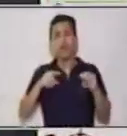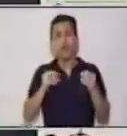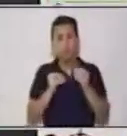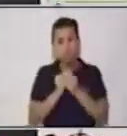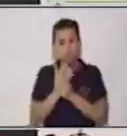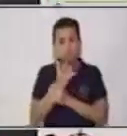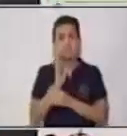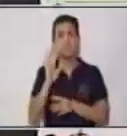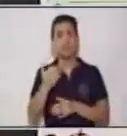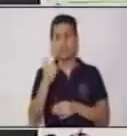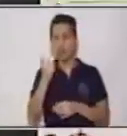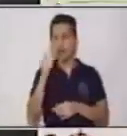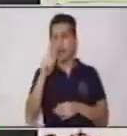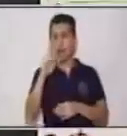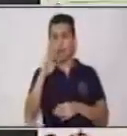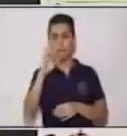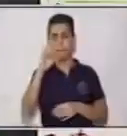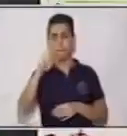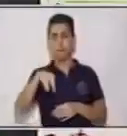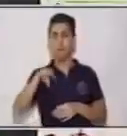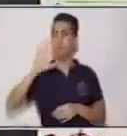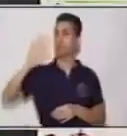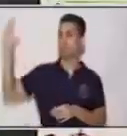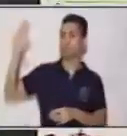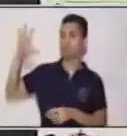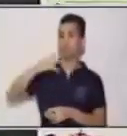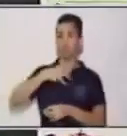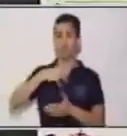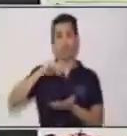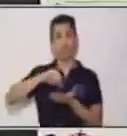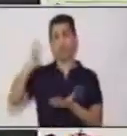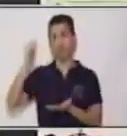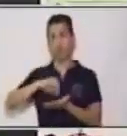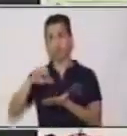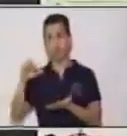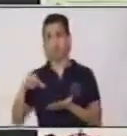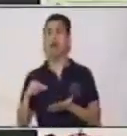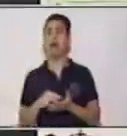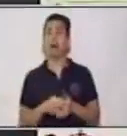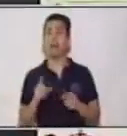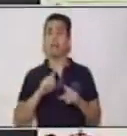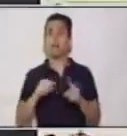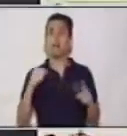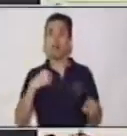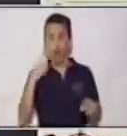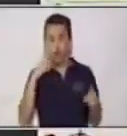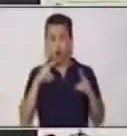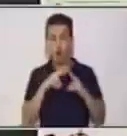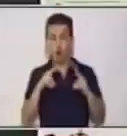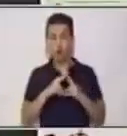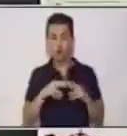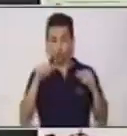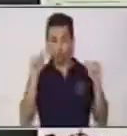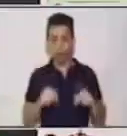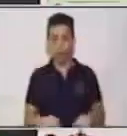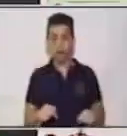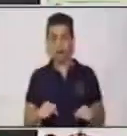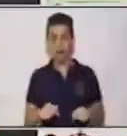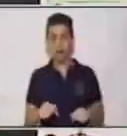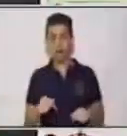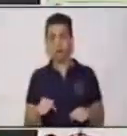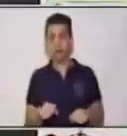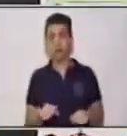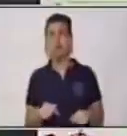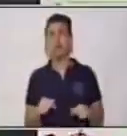pues es un extranjerismo. Y algo importante es que todos conocemos el álbum como parte de un